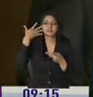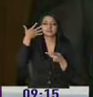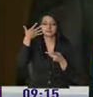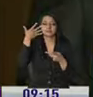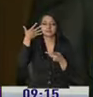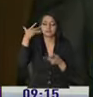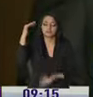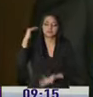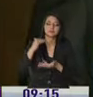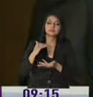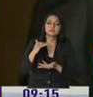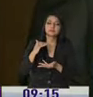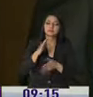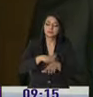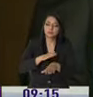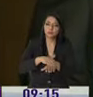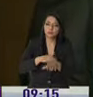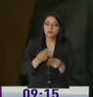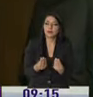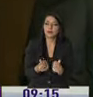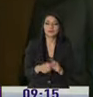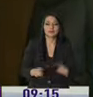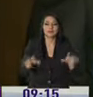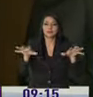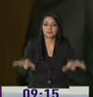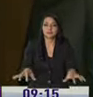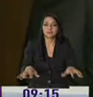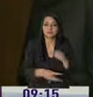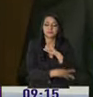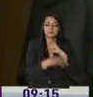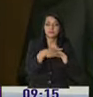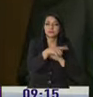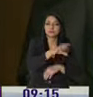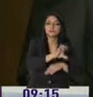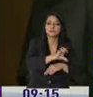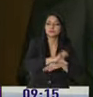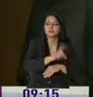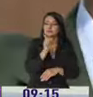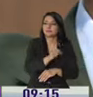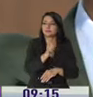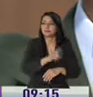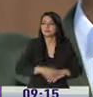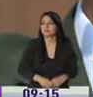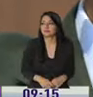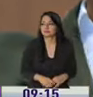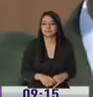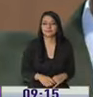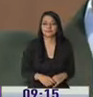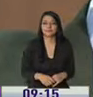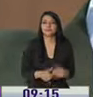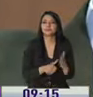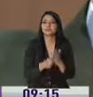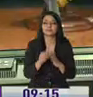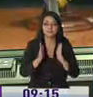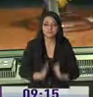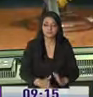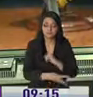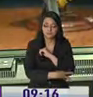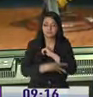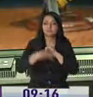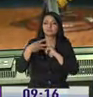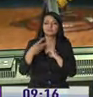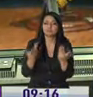menores por la diferencia de calidad en el crudo que el Ecuador exporta. Carlos Pérez, ministro de Hidrocarburos, no pierde la